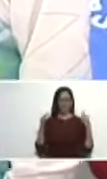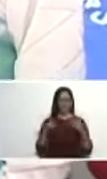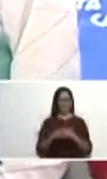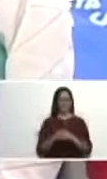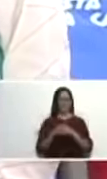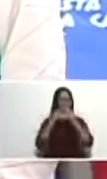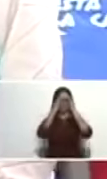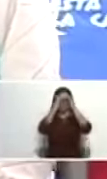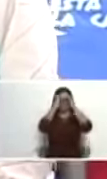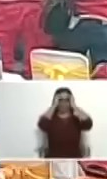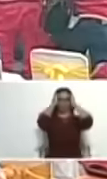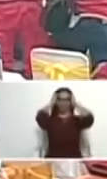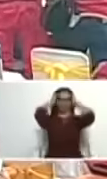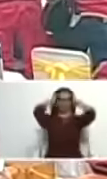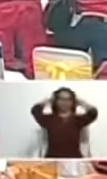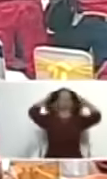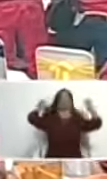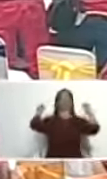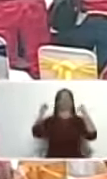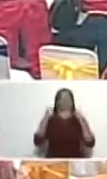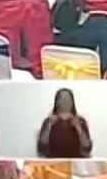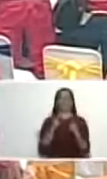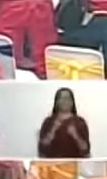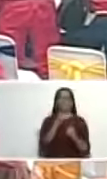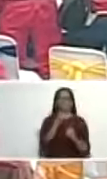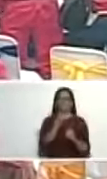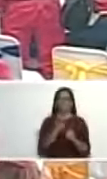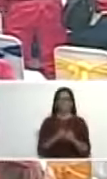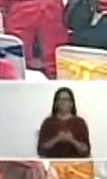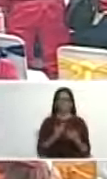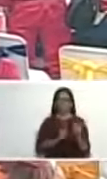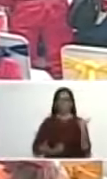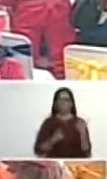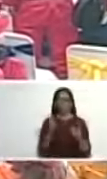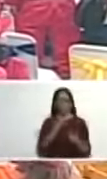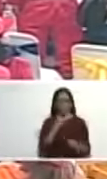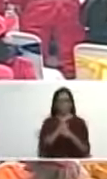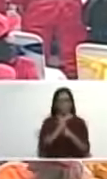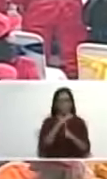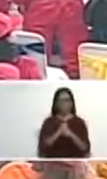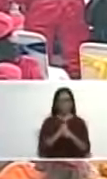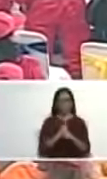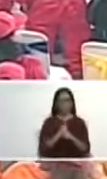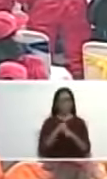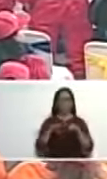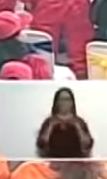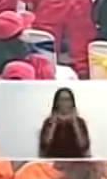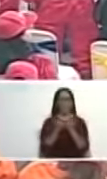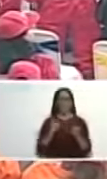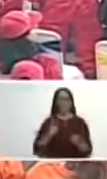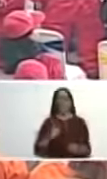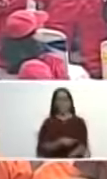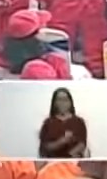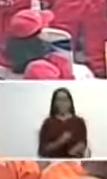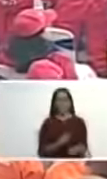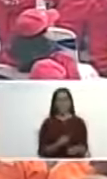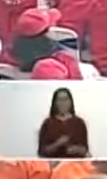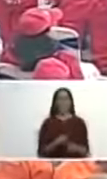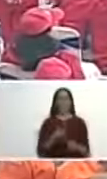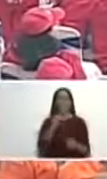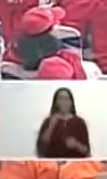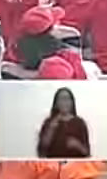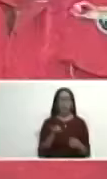Bueno, presidente, como trabajador de clase, con mis hermanos de la mejor industria,